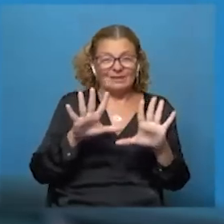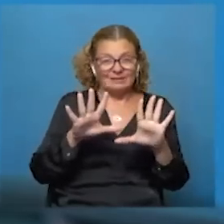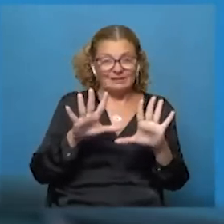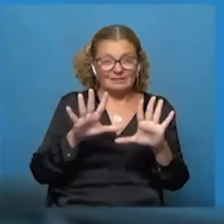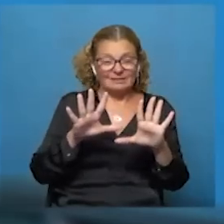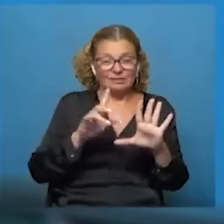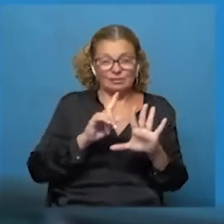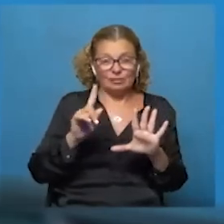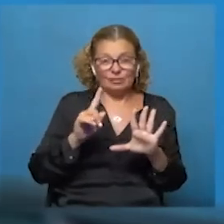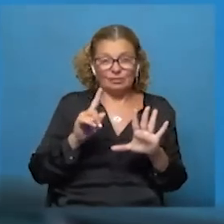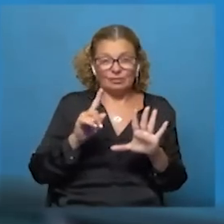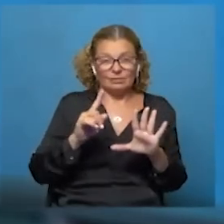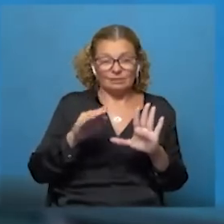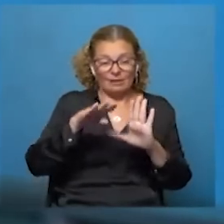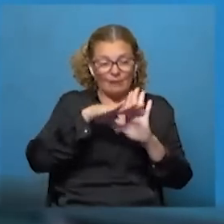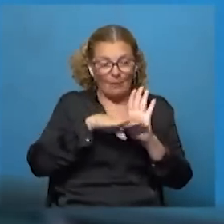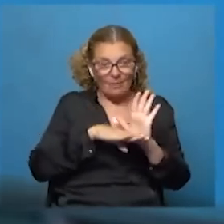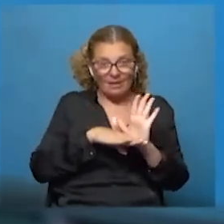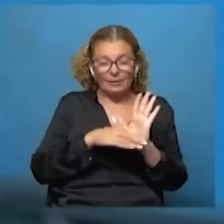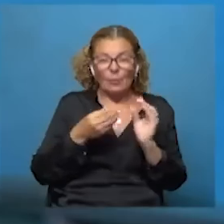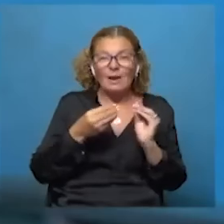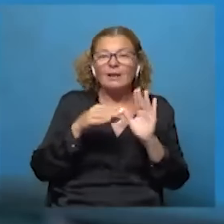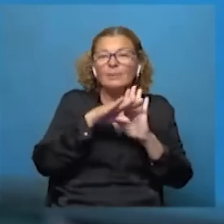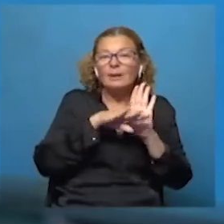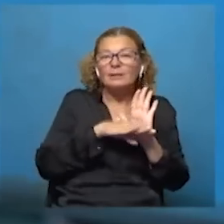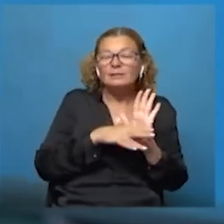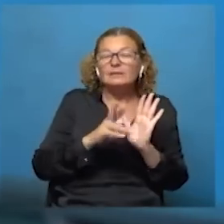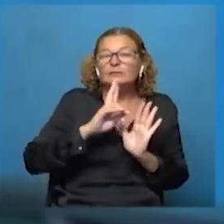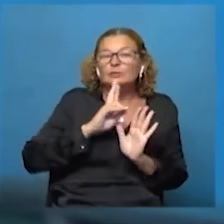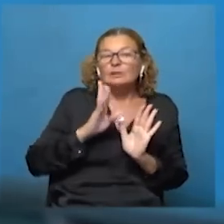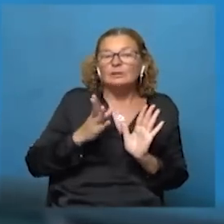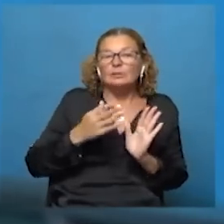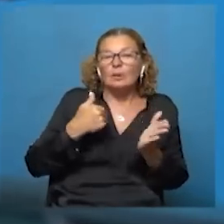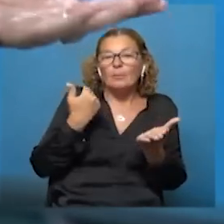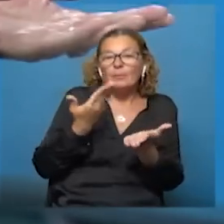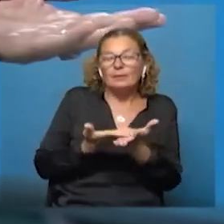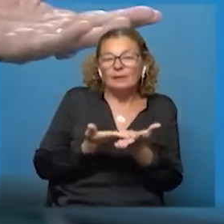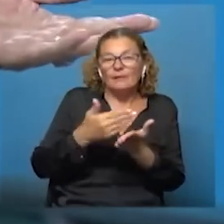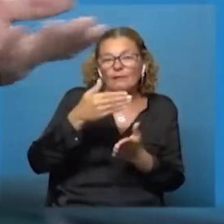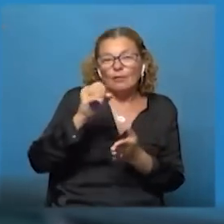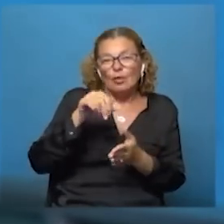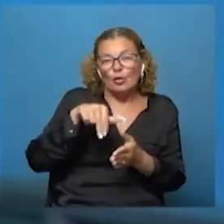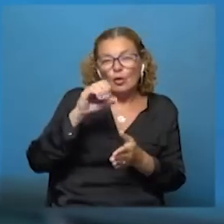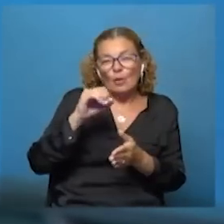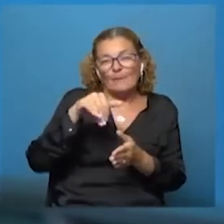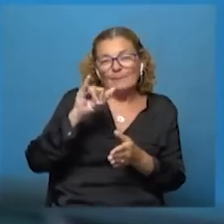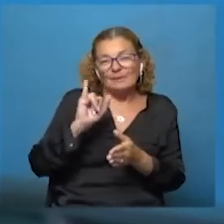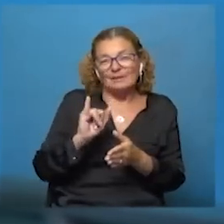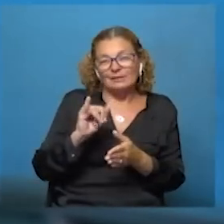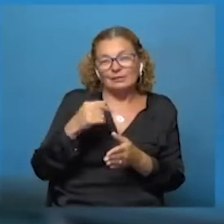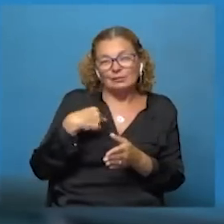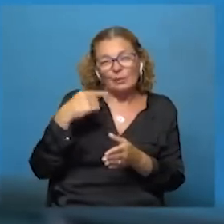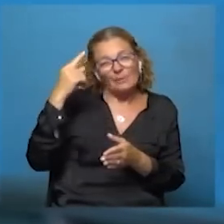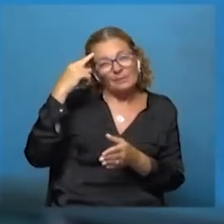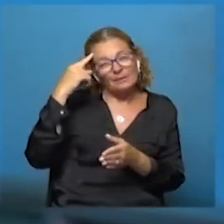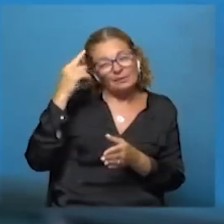no tiene que haber un plan Cuál es el plan pero resulta que lo que había planteado bonomi era y yo creo que